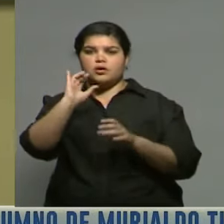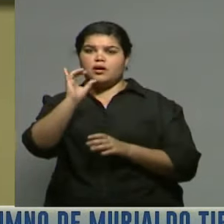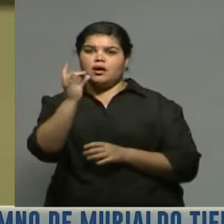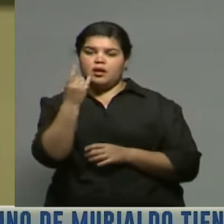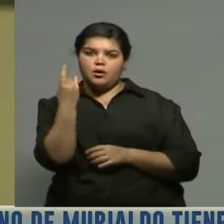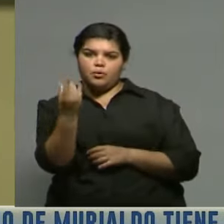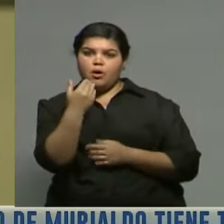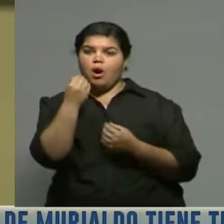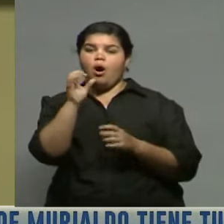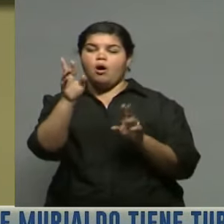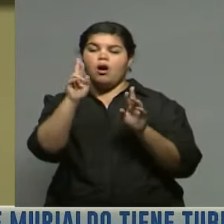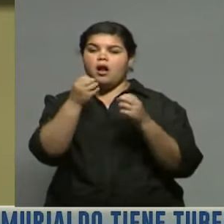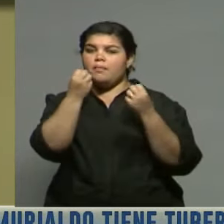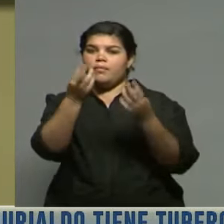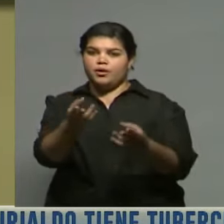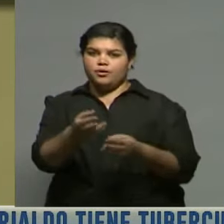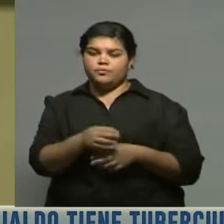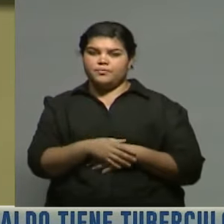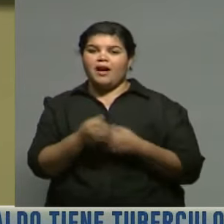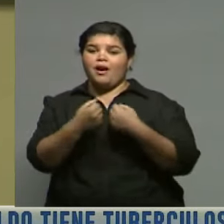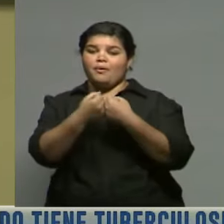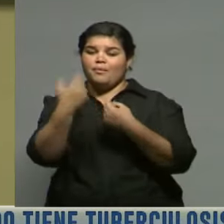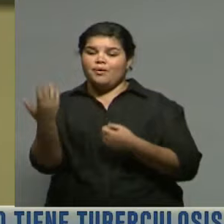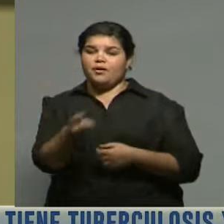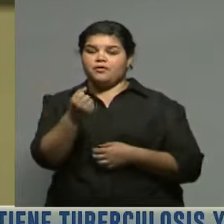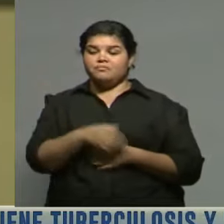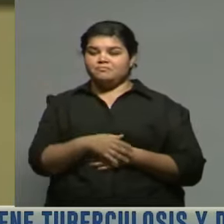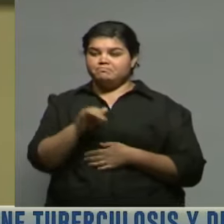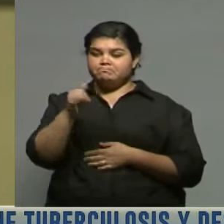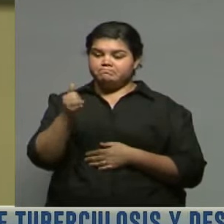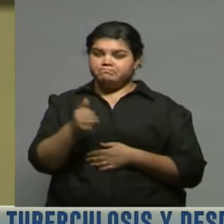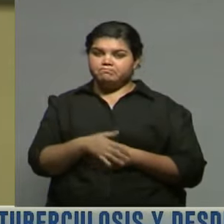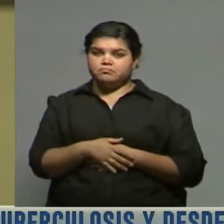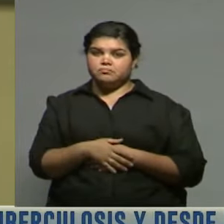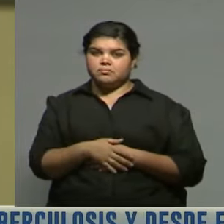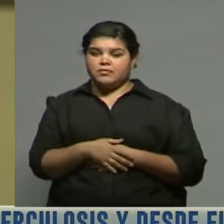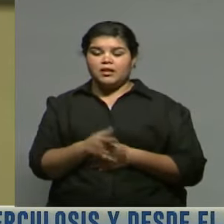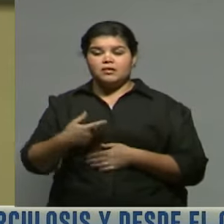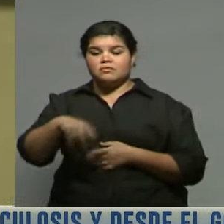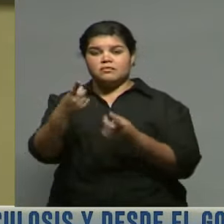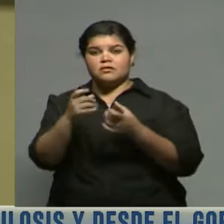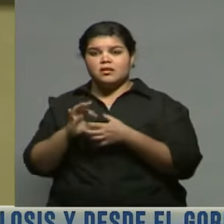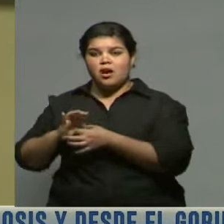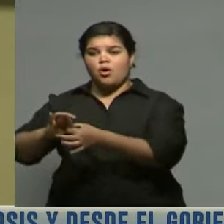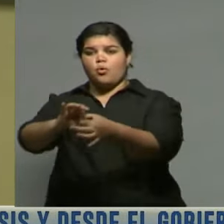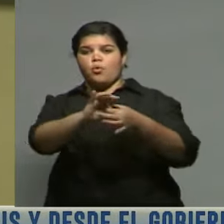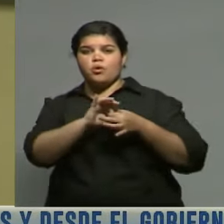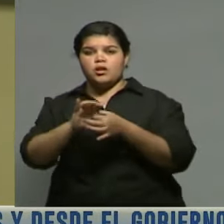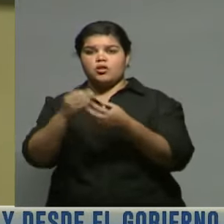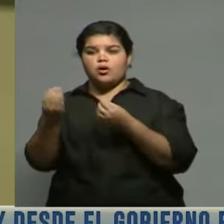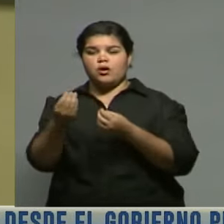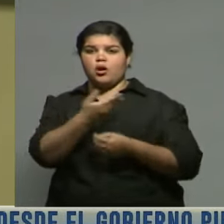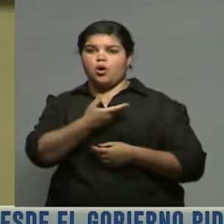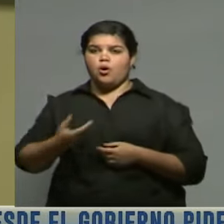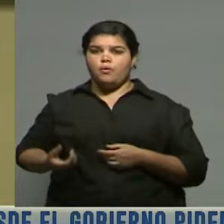todo mejore y que puedan llegar a un acuerdo finalmente. Bueno, como no, vamos a tener que aunar esfuerzos con los gobiernos